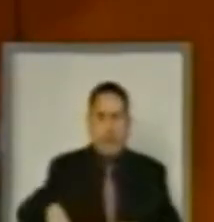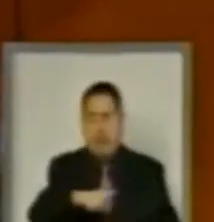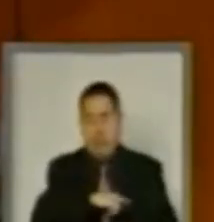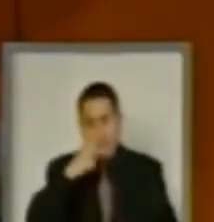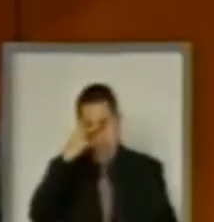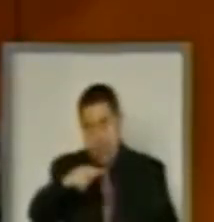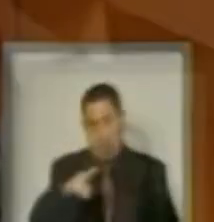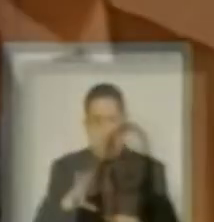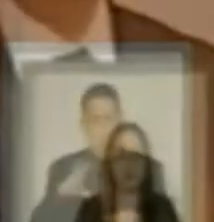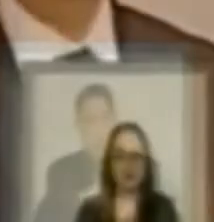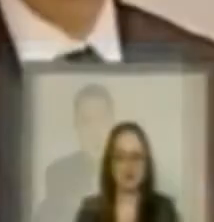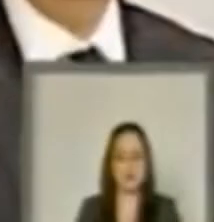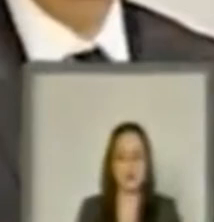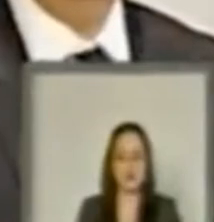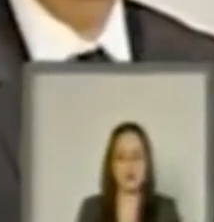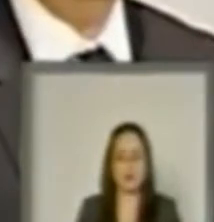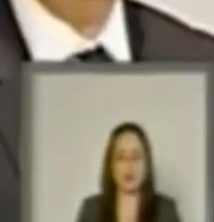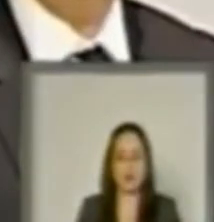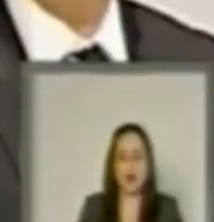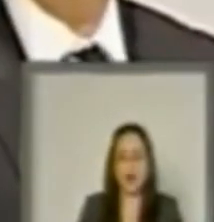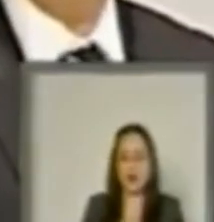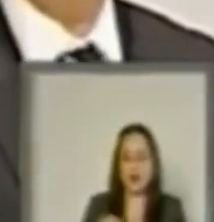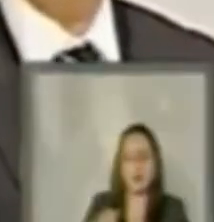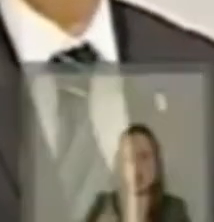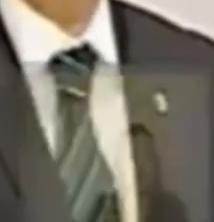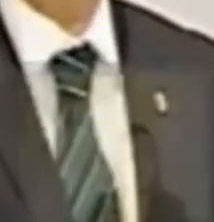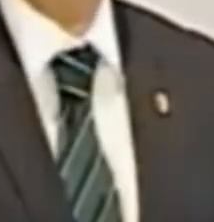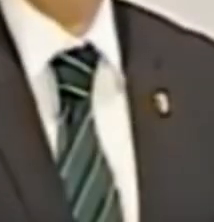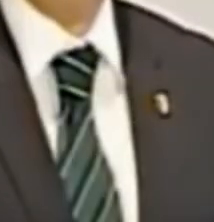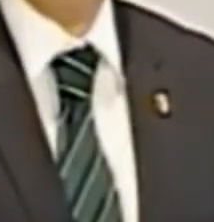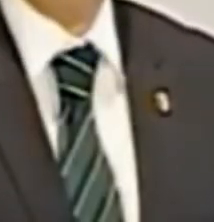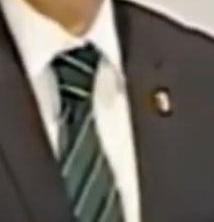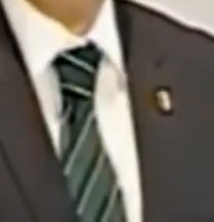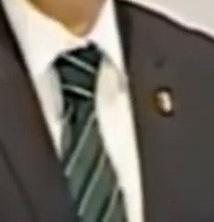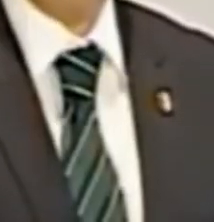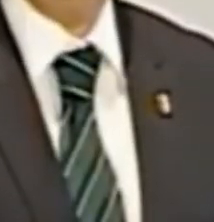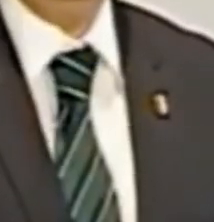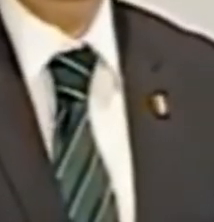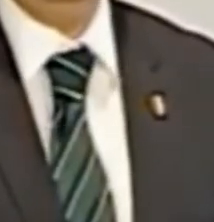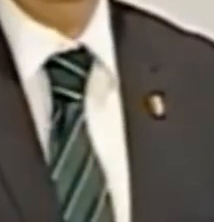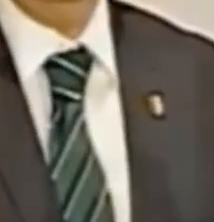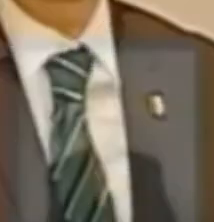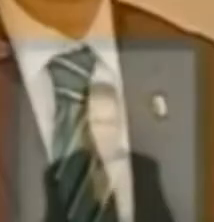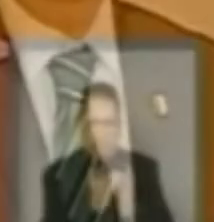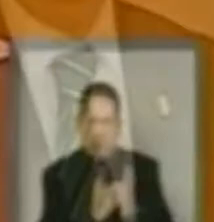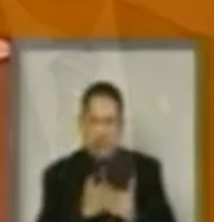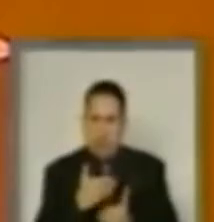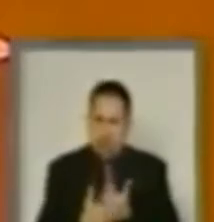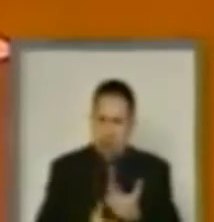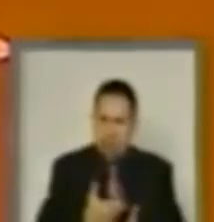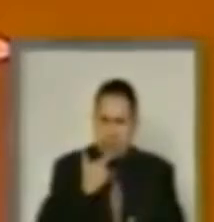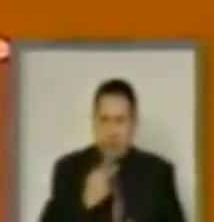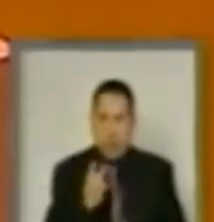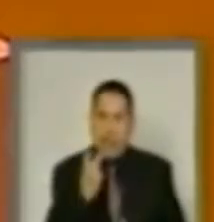de la mesa directiva del senado ernesto cordero arroyo así como una comitiva conformada por legisladores de todos los grupos parlamentarios